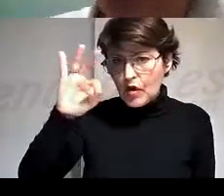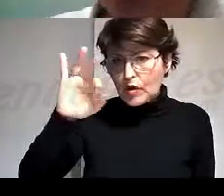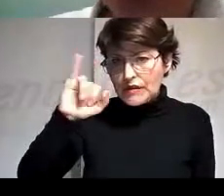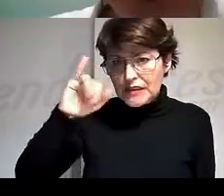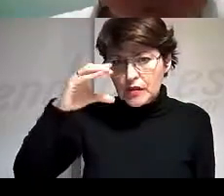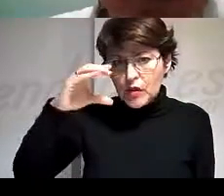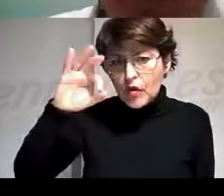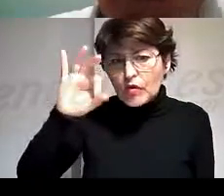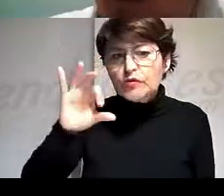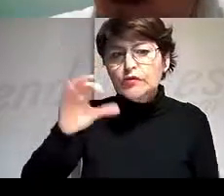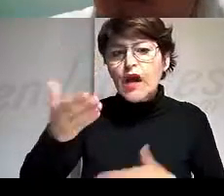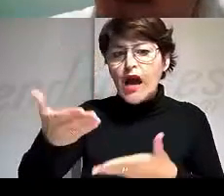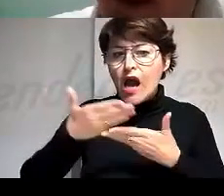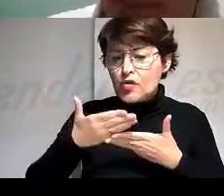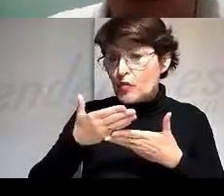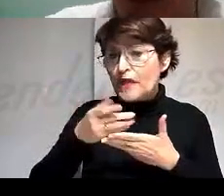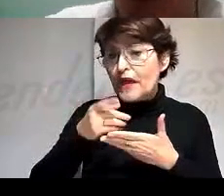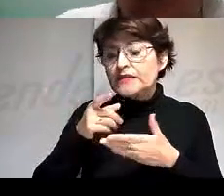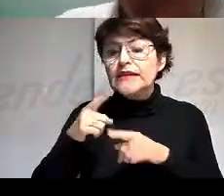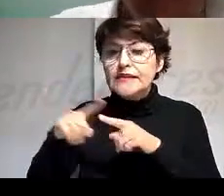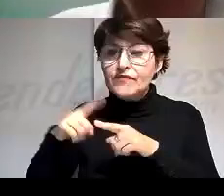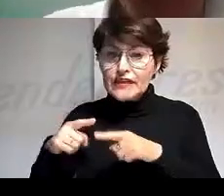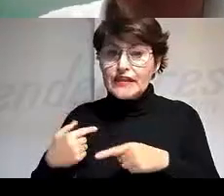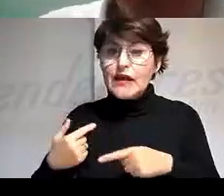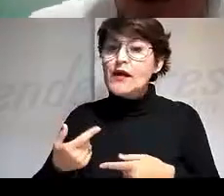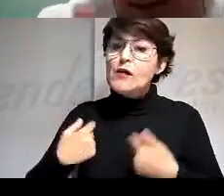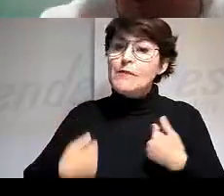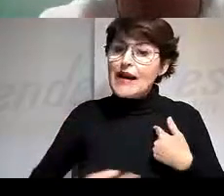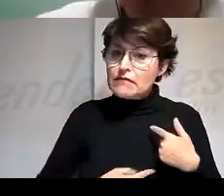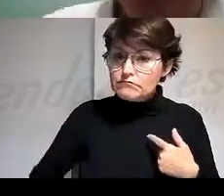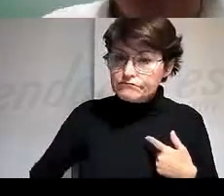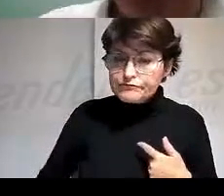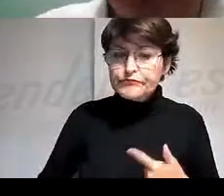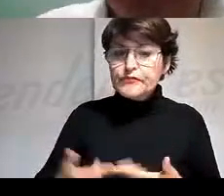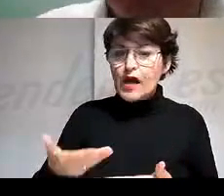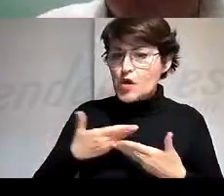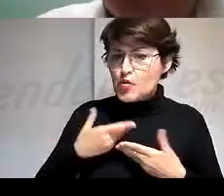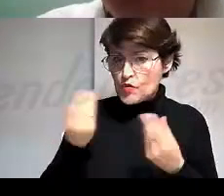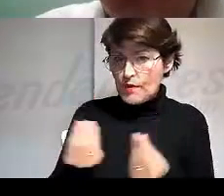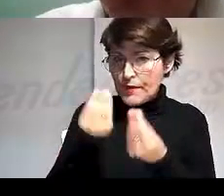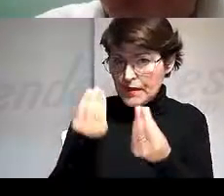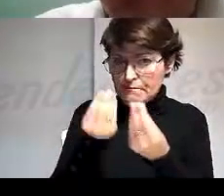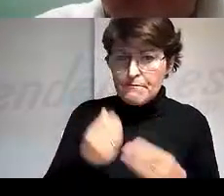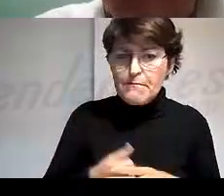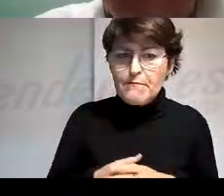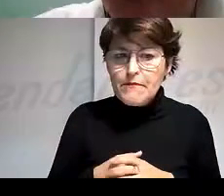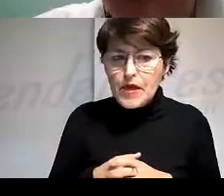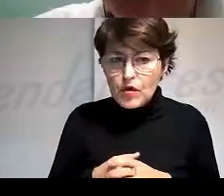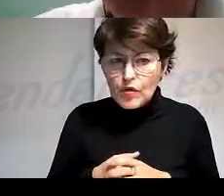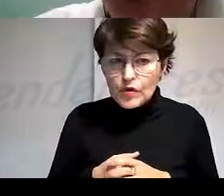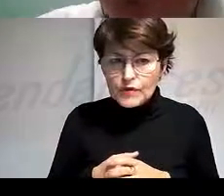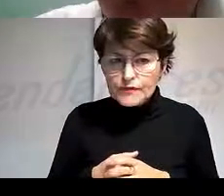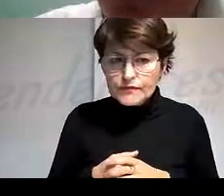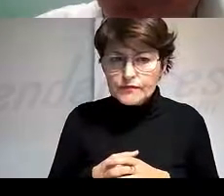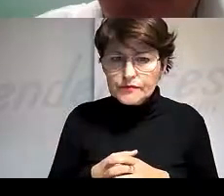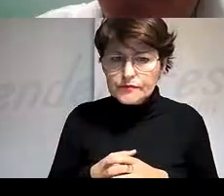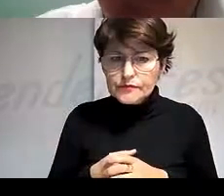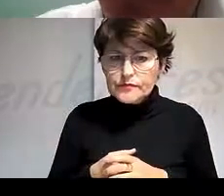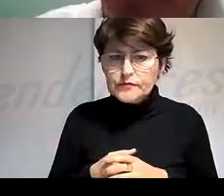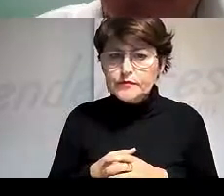inmunoglobulinas, todas las bacterias estas que puedan pasar con la leche, con el calostro en este caso, nos va a